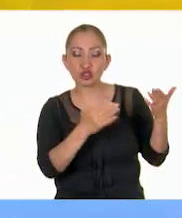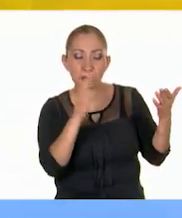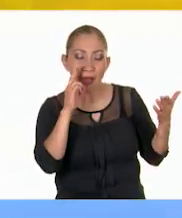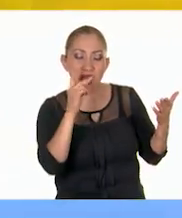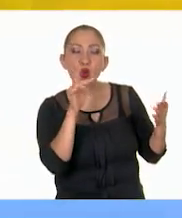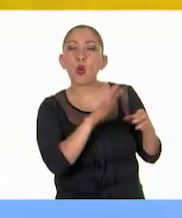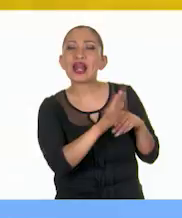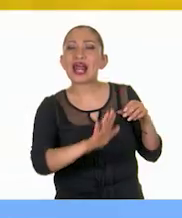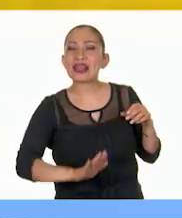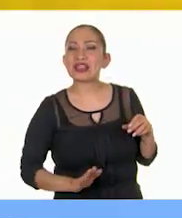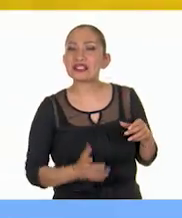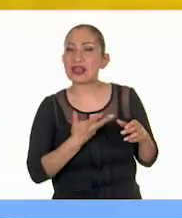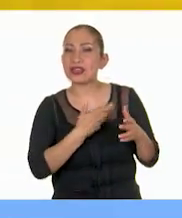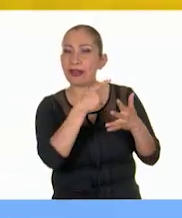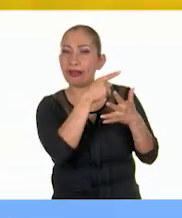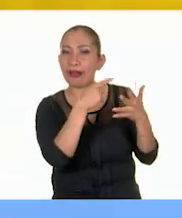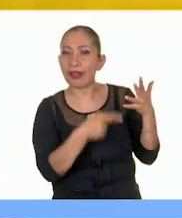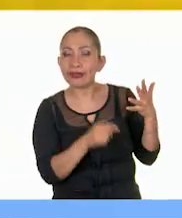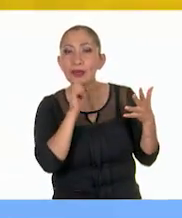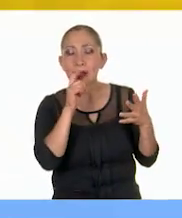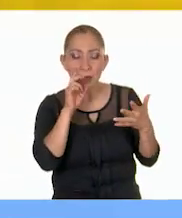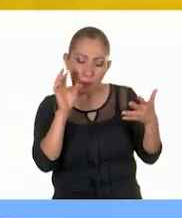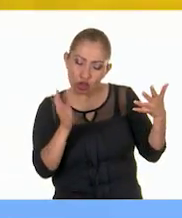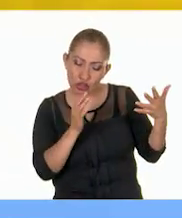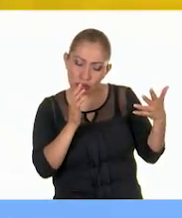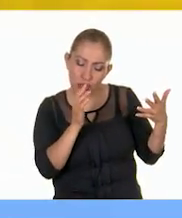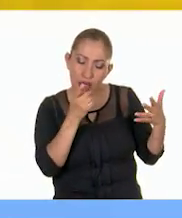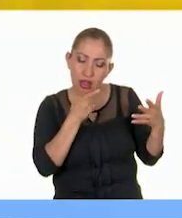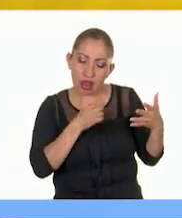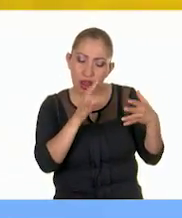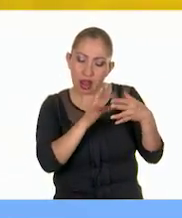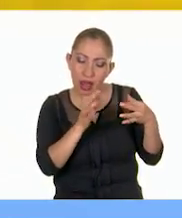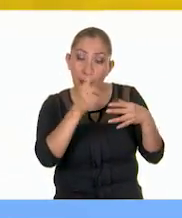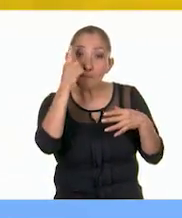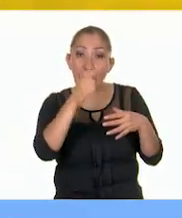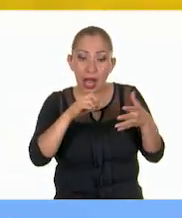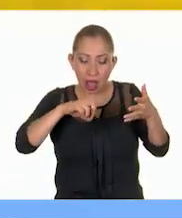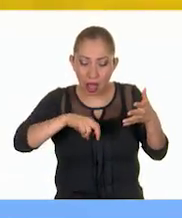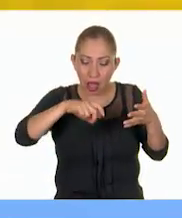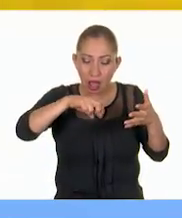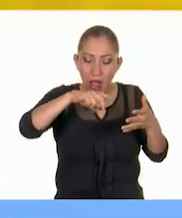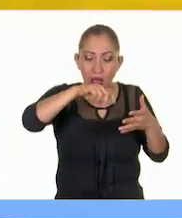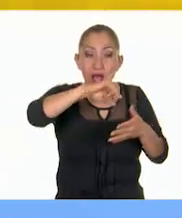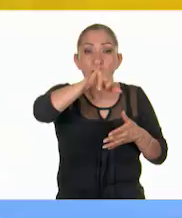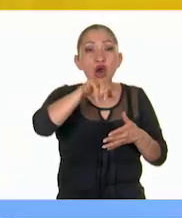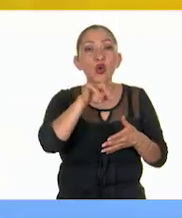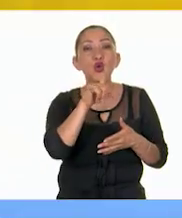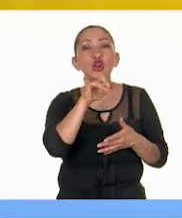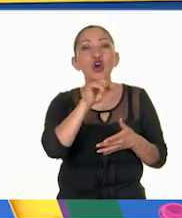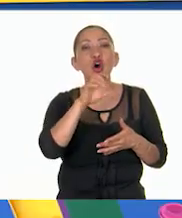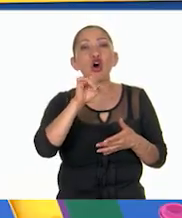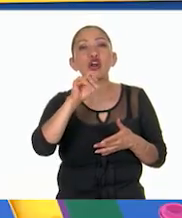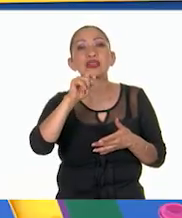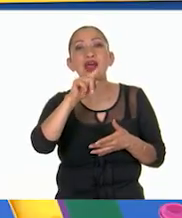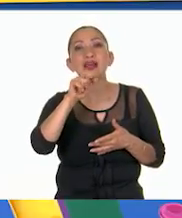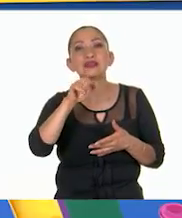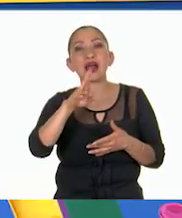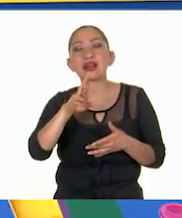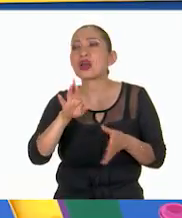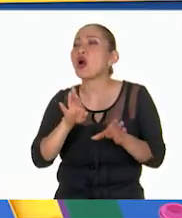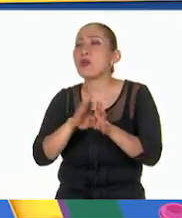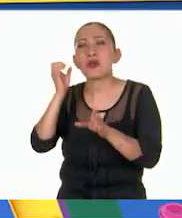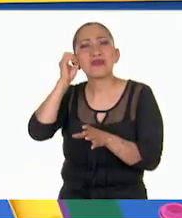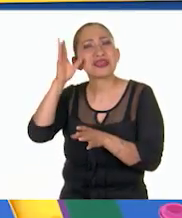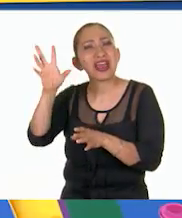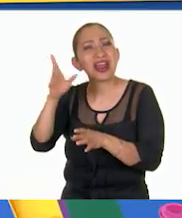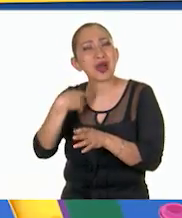características. Incluso leímos instrucciones para subir una escalera de Julio Cortázar. Claro, ¿cómo podría haber